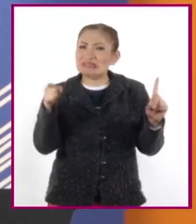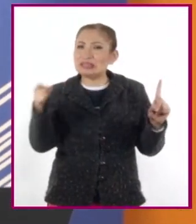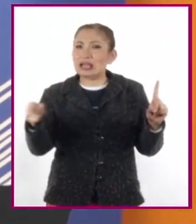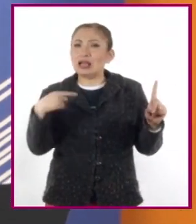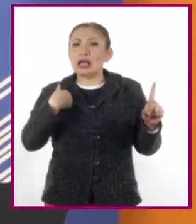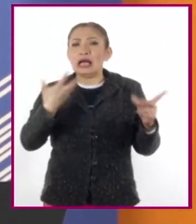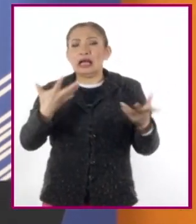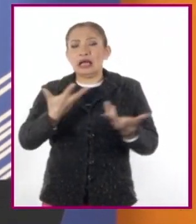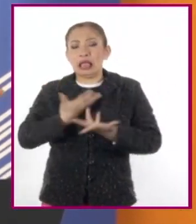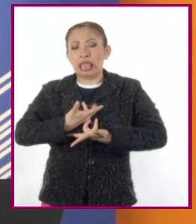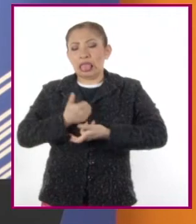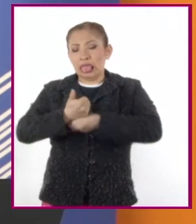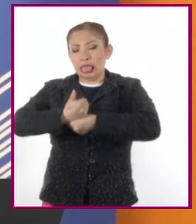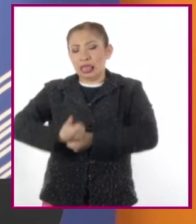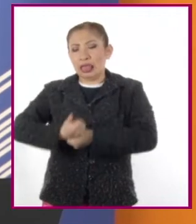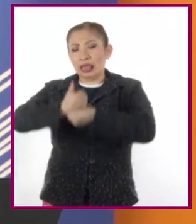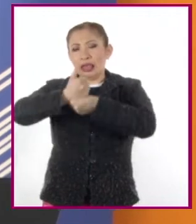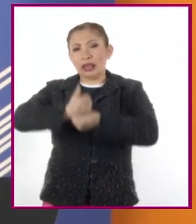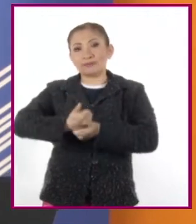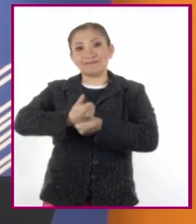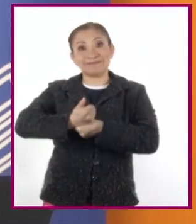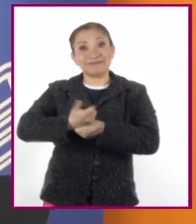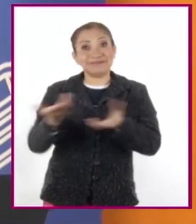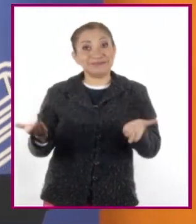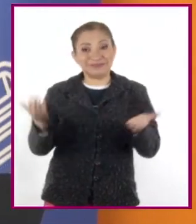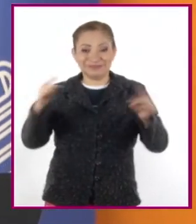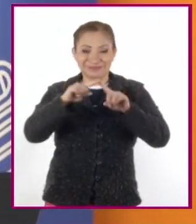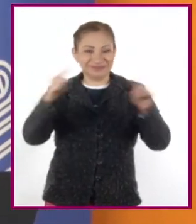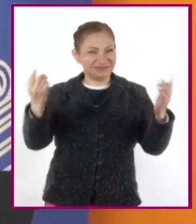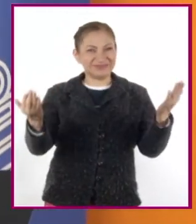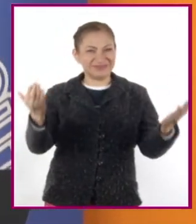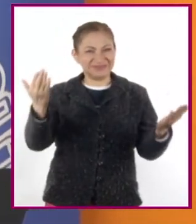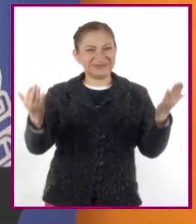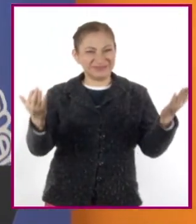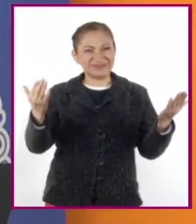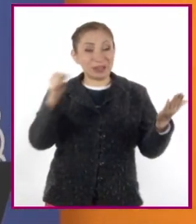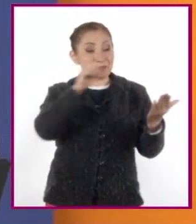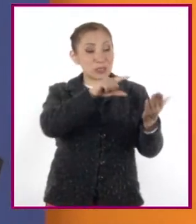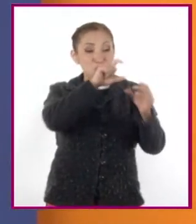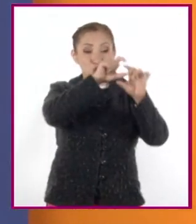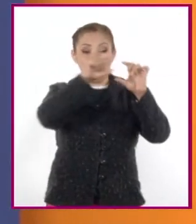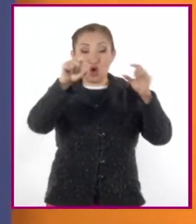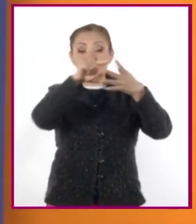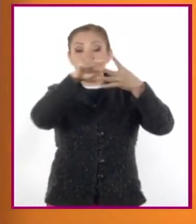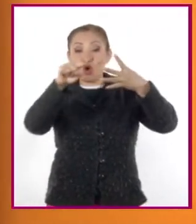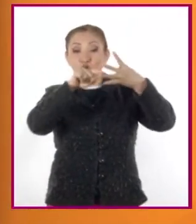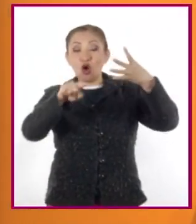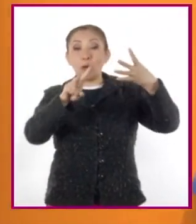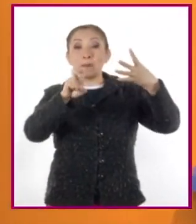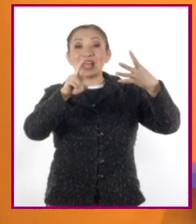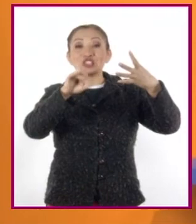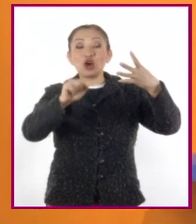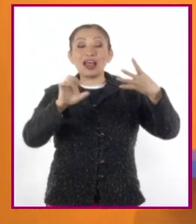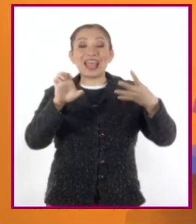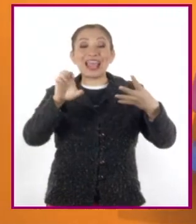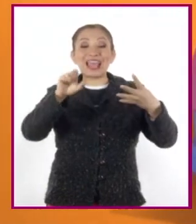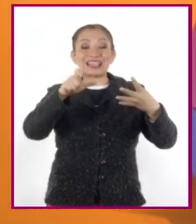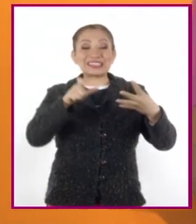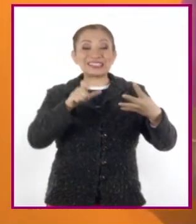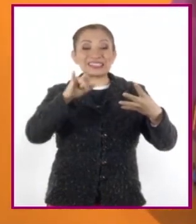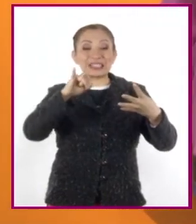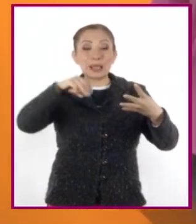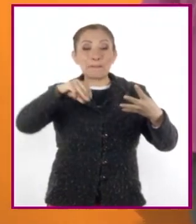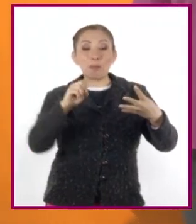angustia y le hace sufrir. En estos mismos versos Se emplea también el oxímoron, que muestra